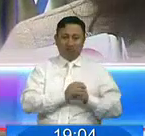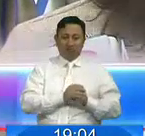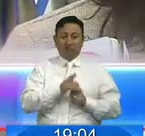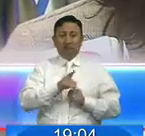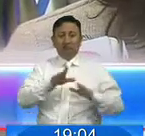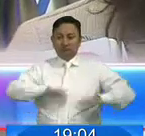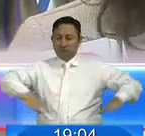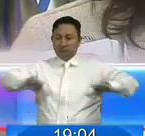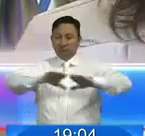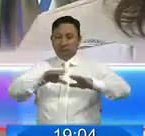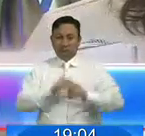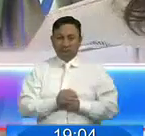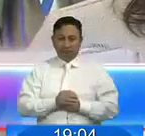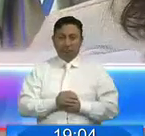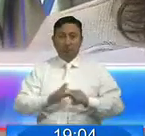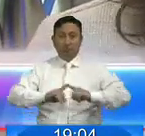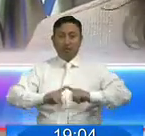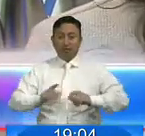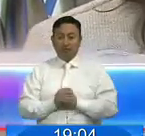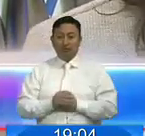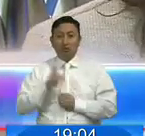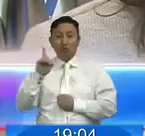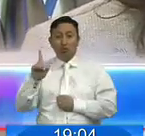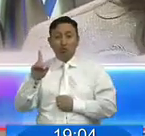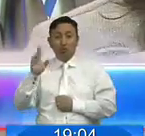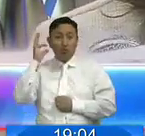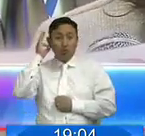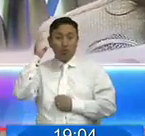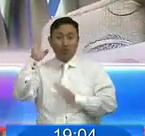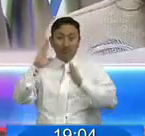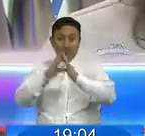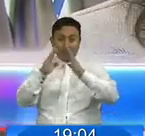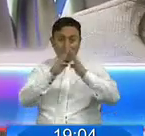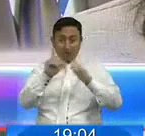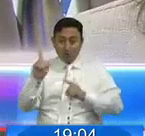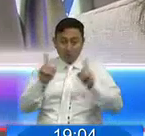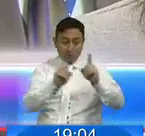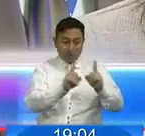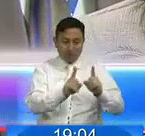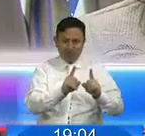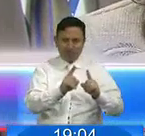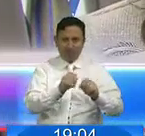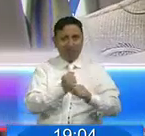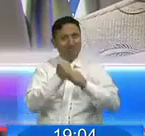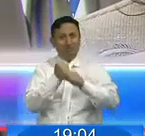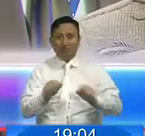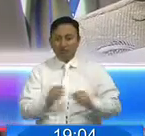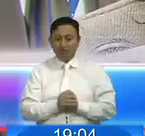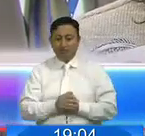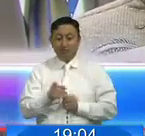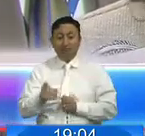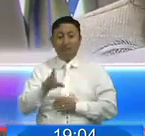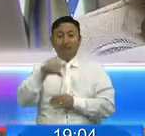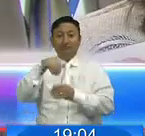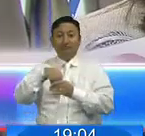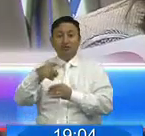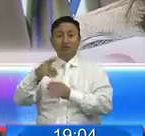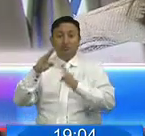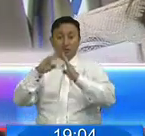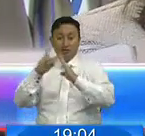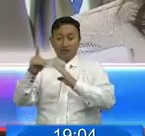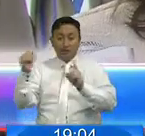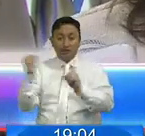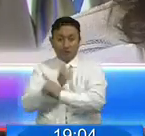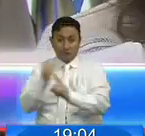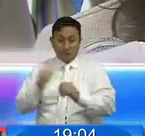una zona abierta, pero es imposible tener un policía en cada casa. Entonces, la violencia que se produce dentro de las paredes de una casa, la